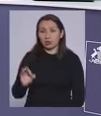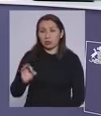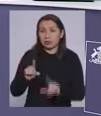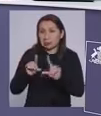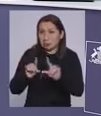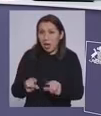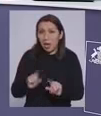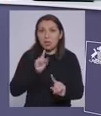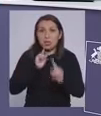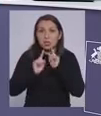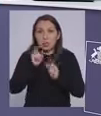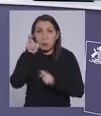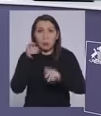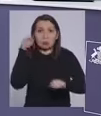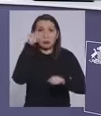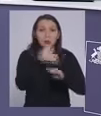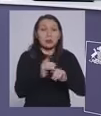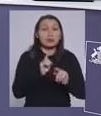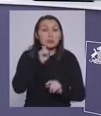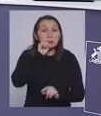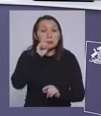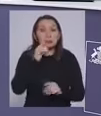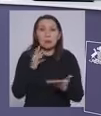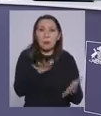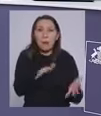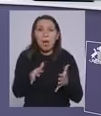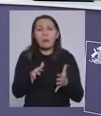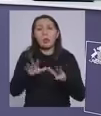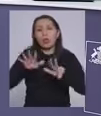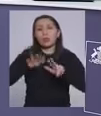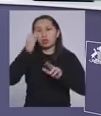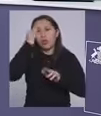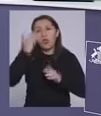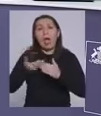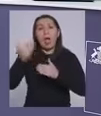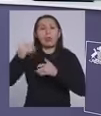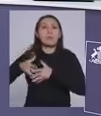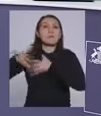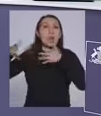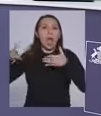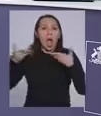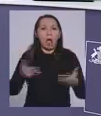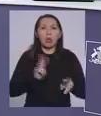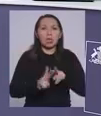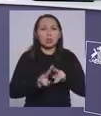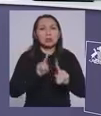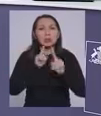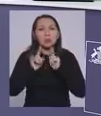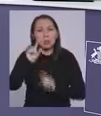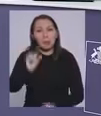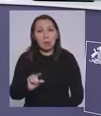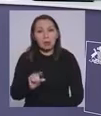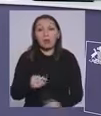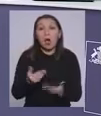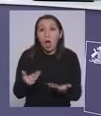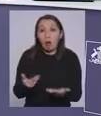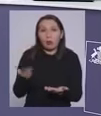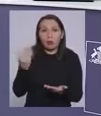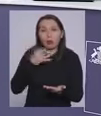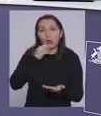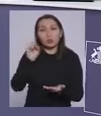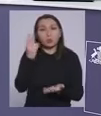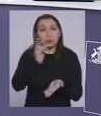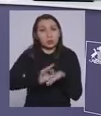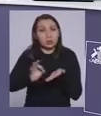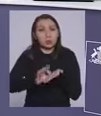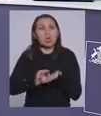menos de exámenes que el promedio semanal de hace 18 días. Pero recién escuchamos al subsecretario Zúñiga indicar